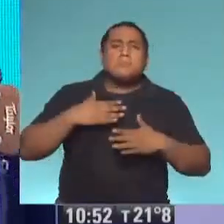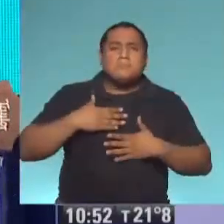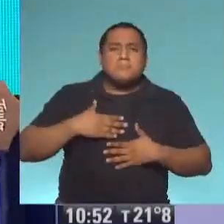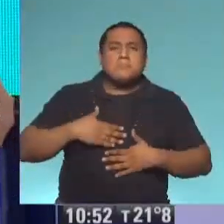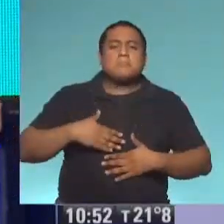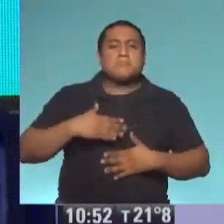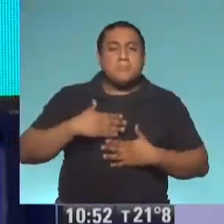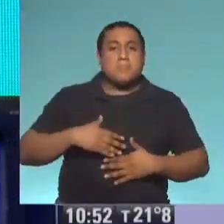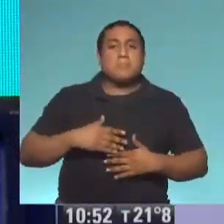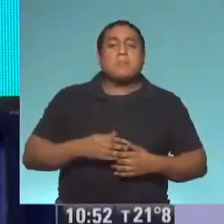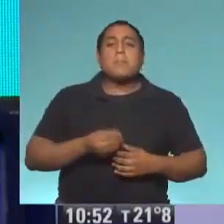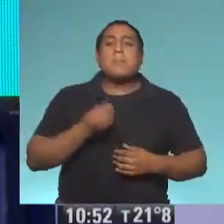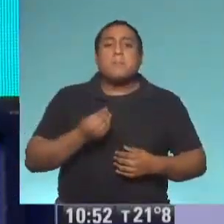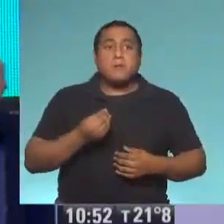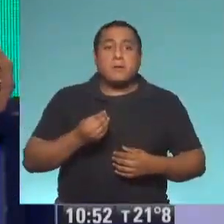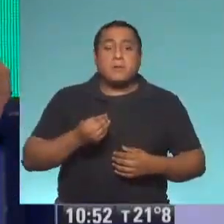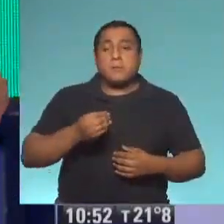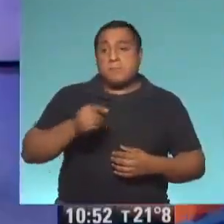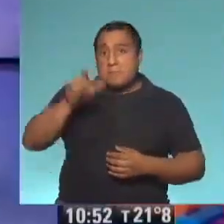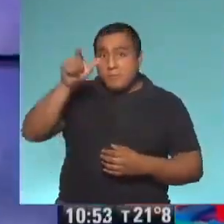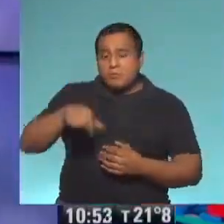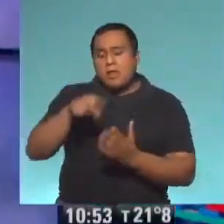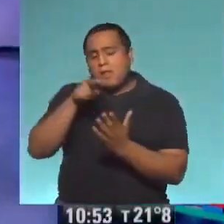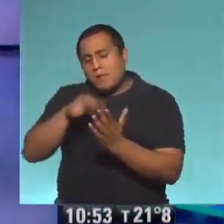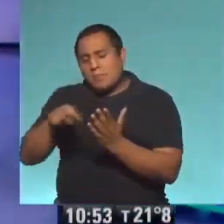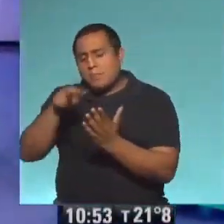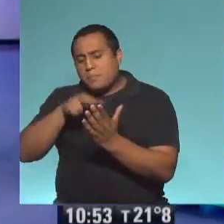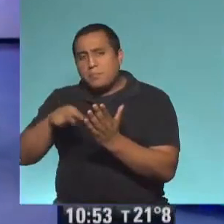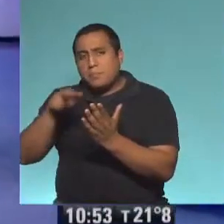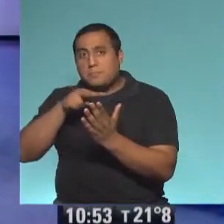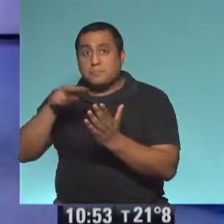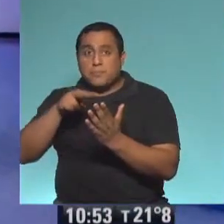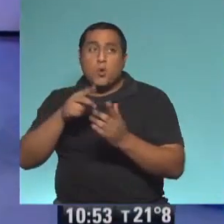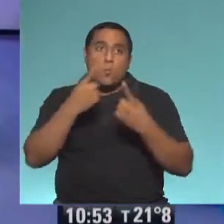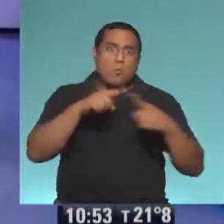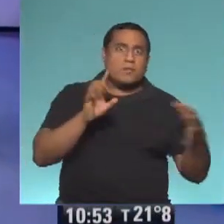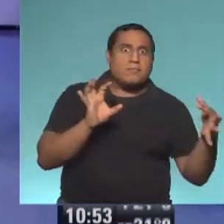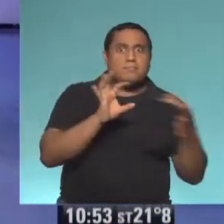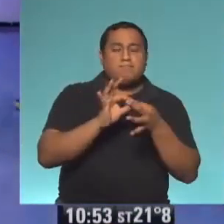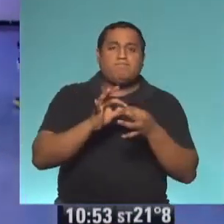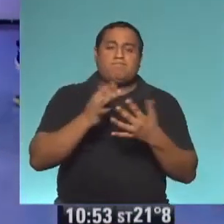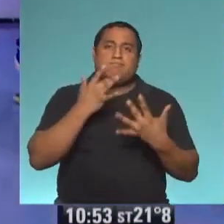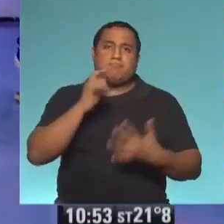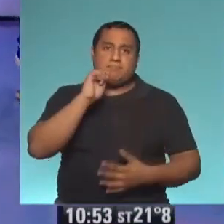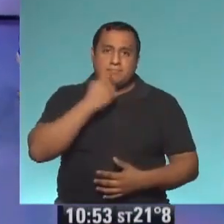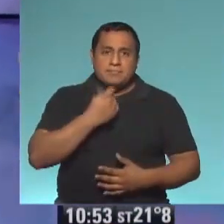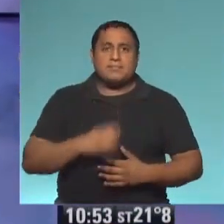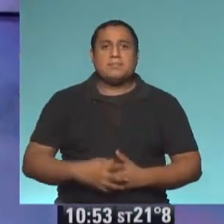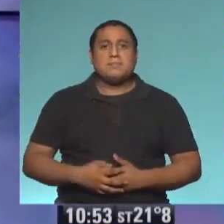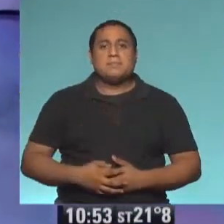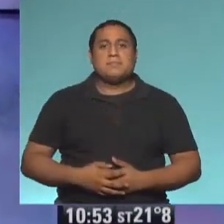que ayudar a que la voz del que esté leyendo el poema quede muy hermosa. Ese es nuestro trabajo. Me gusta, ¿sí? De la música esta